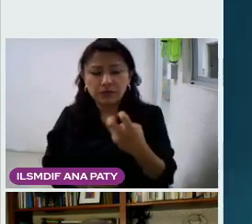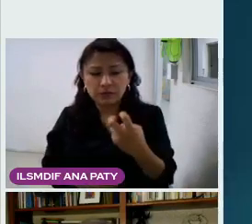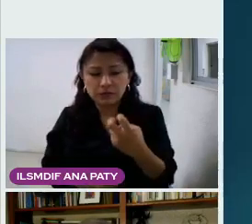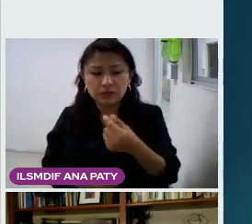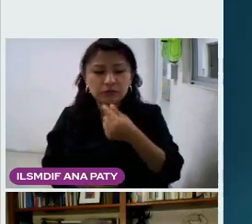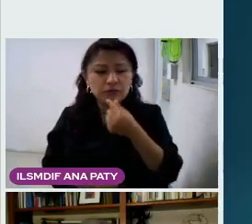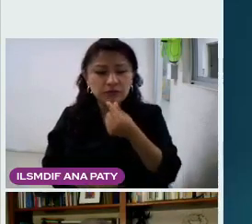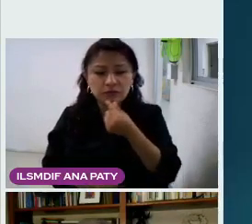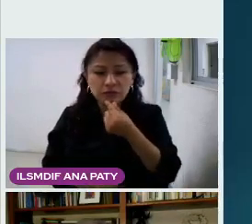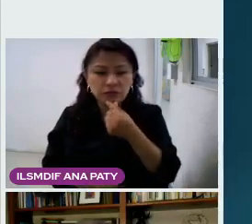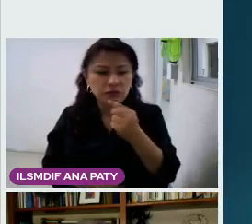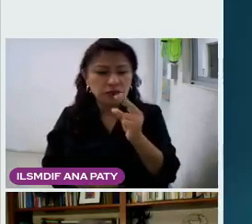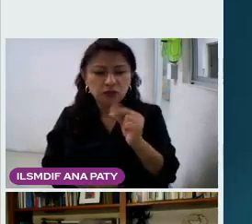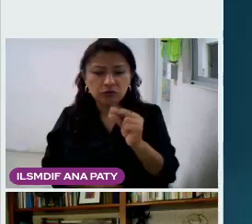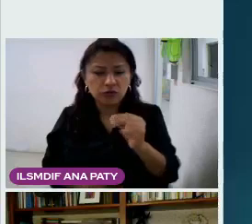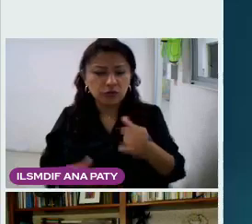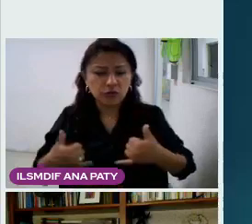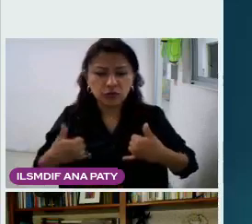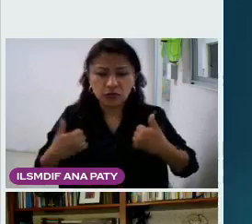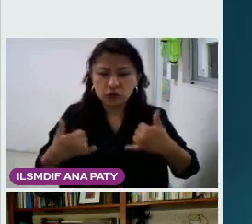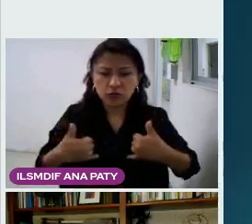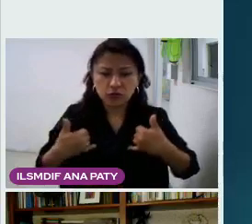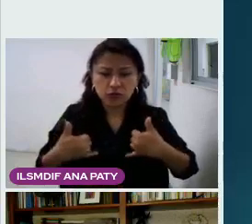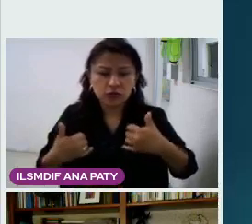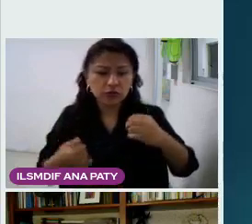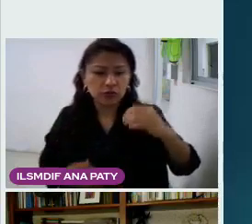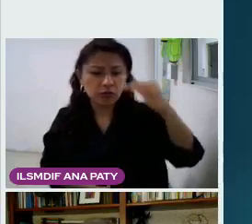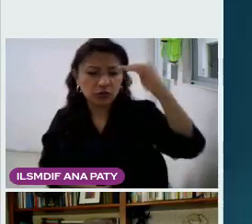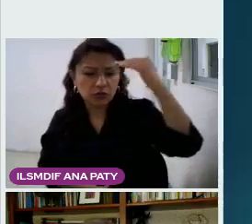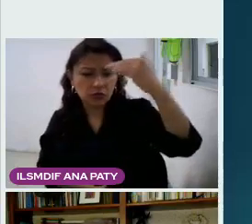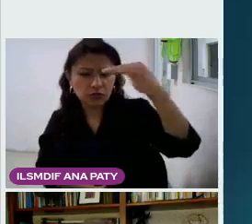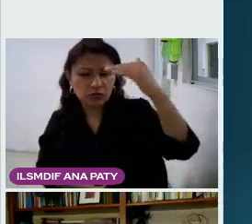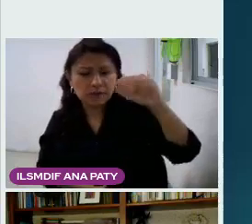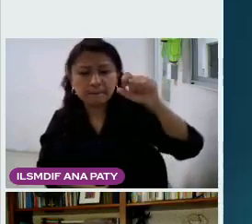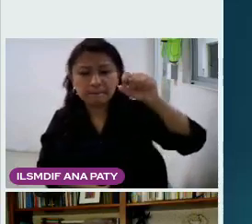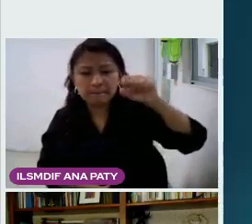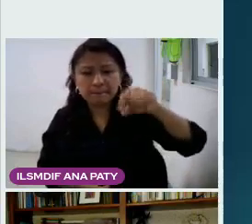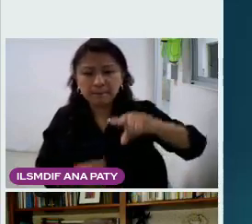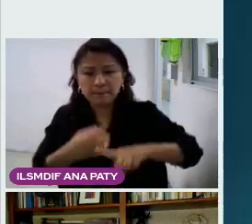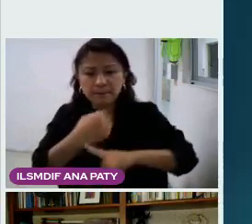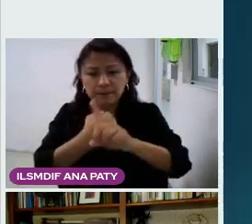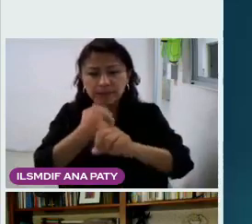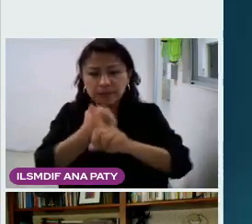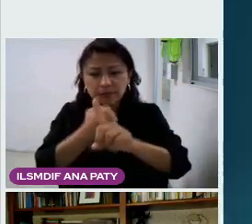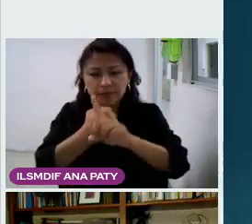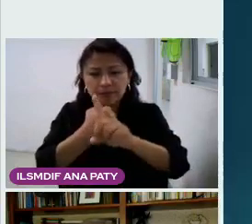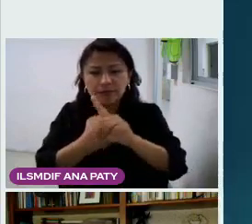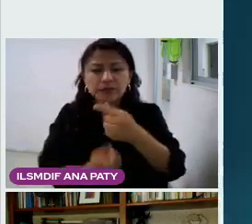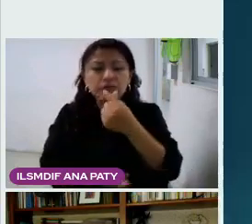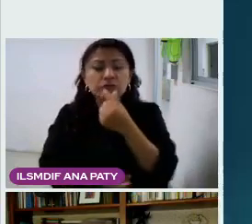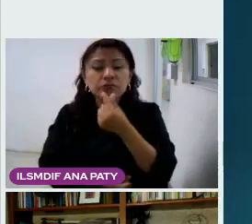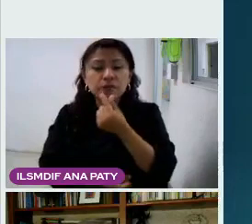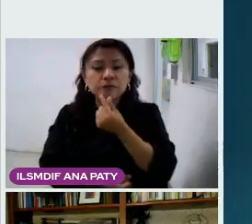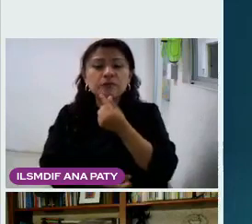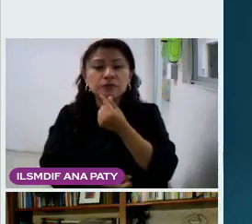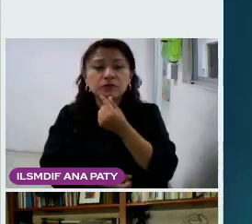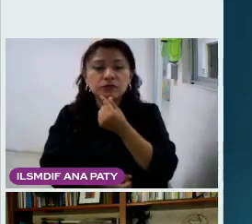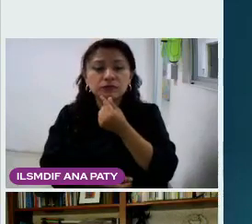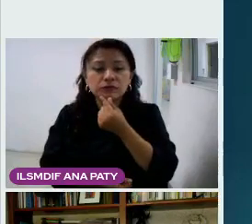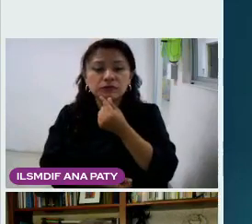multifactorial. En el desarrollo psicológico, por ejemplo, se generan causas y sobre todo el desarrollo psicológico